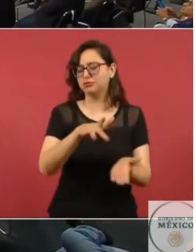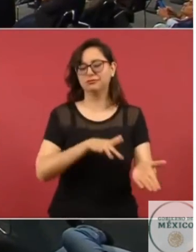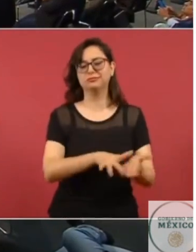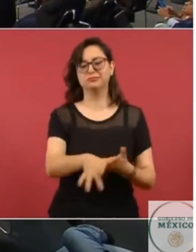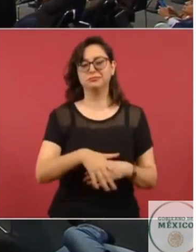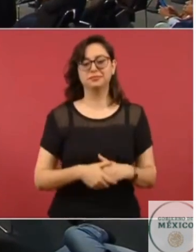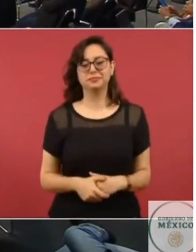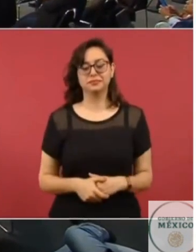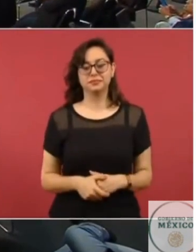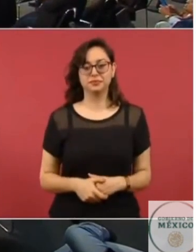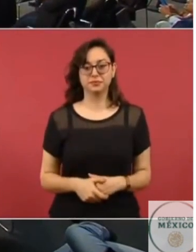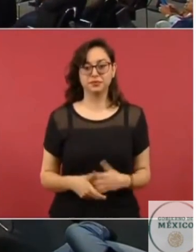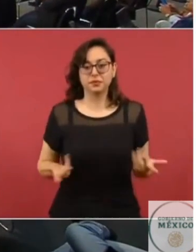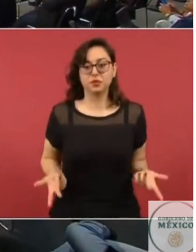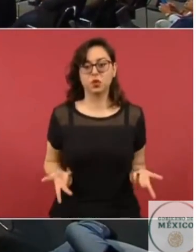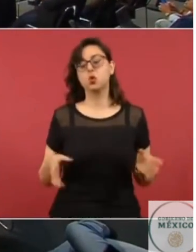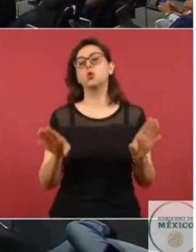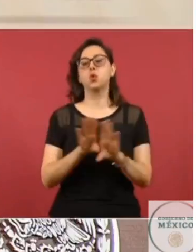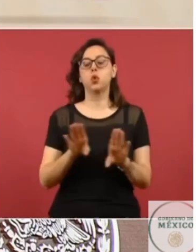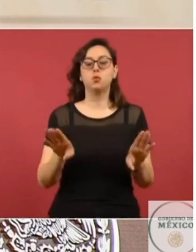De la cultura olmeca